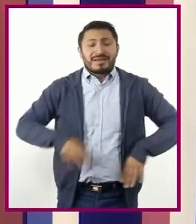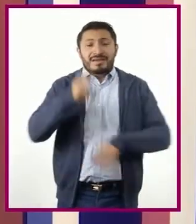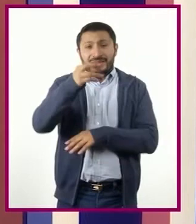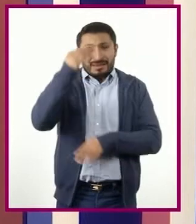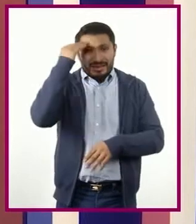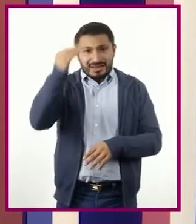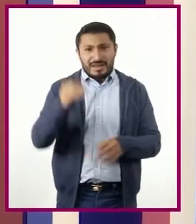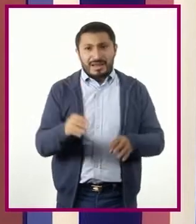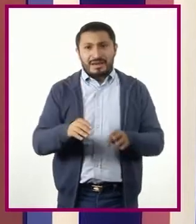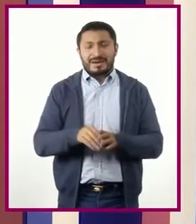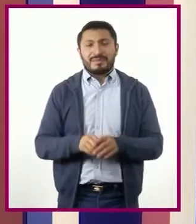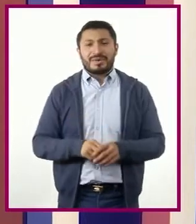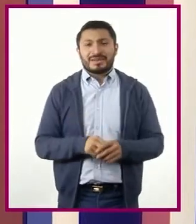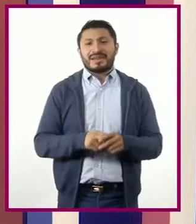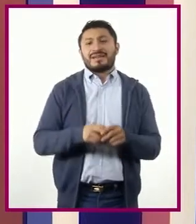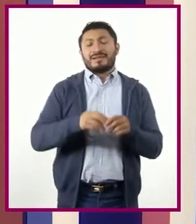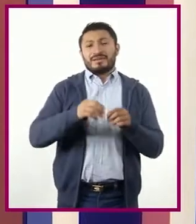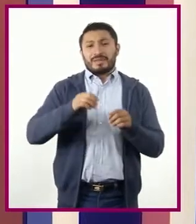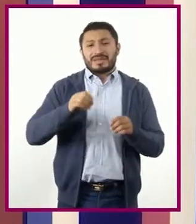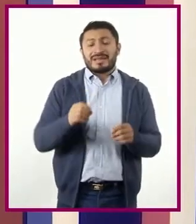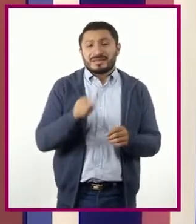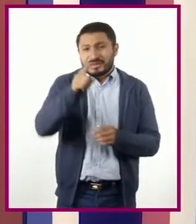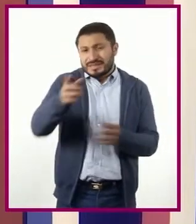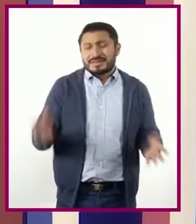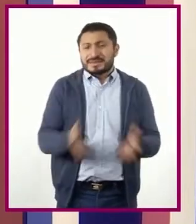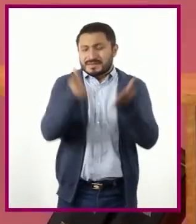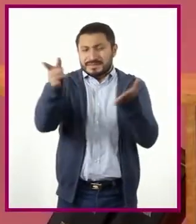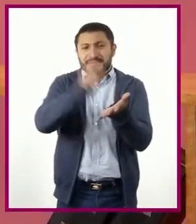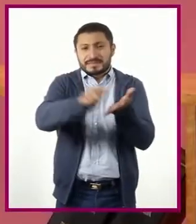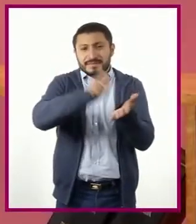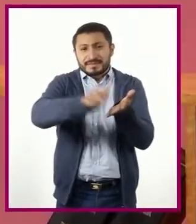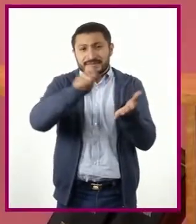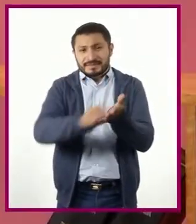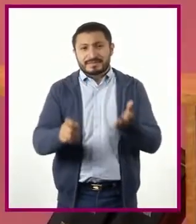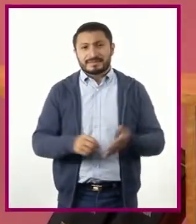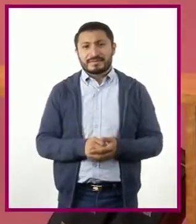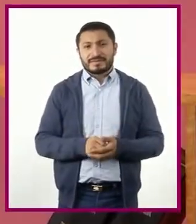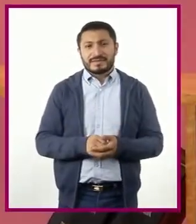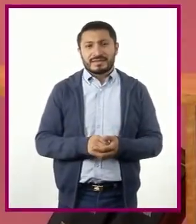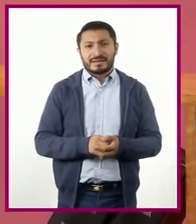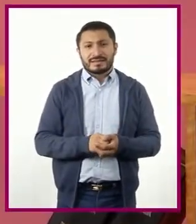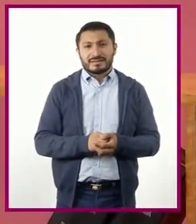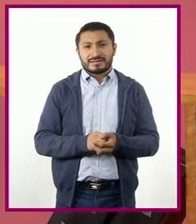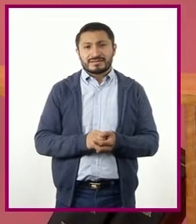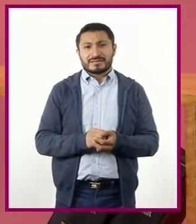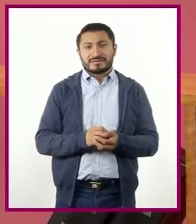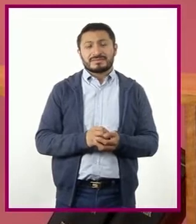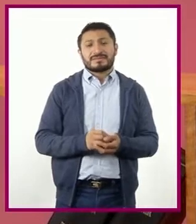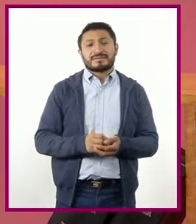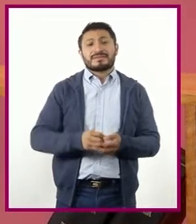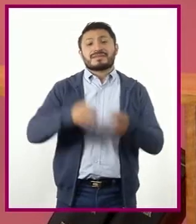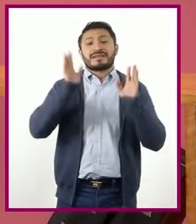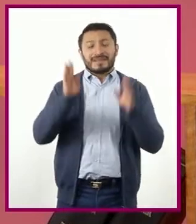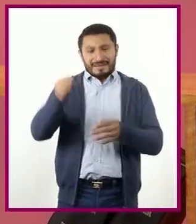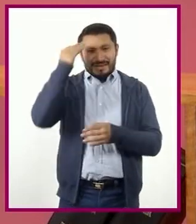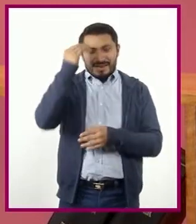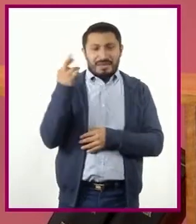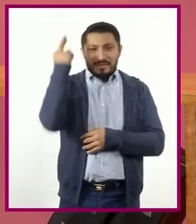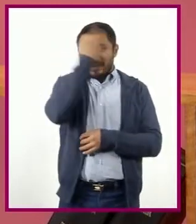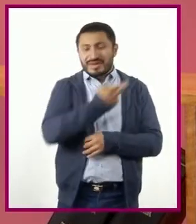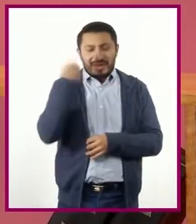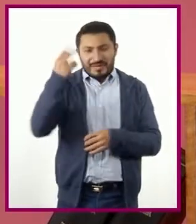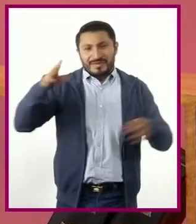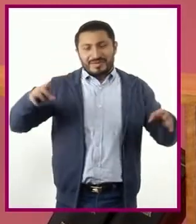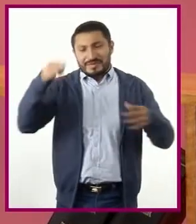Renacimiento, anímense a escribirle a los expertos. Bien, pues ha llegado el momento de revisar los pasos